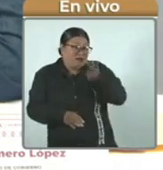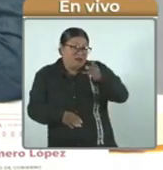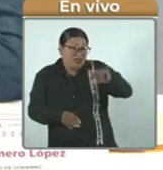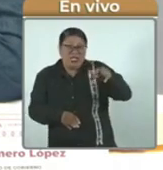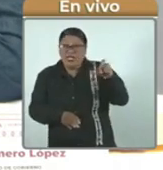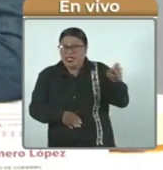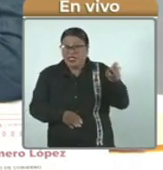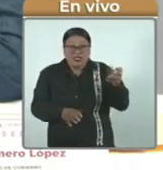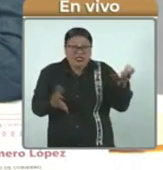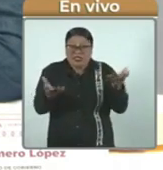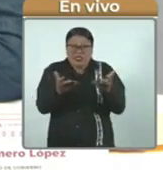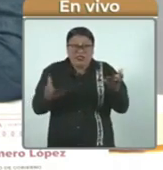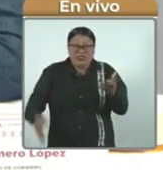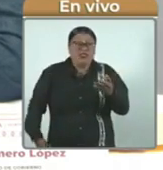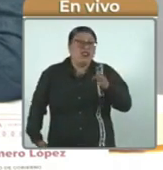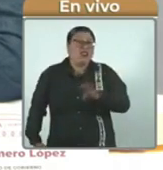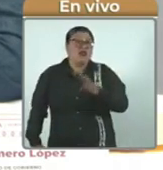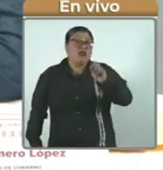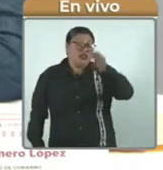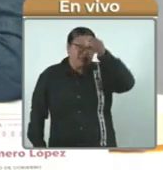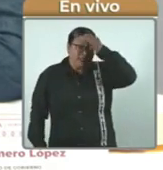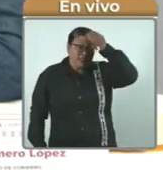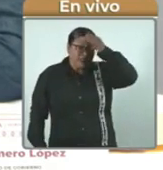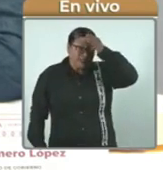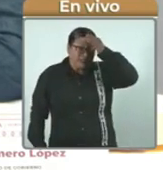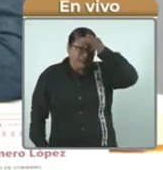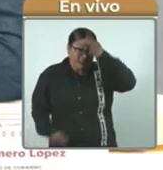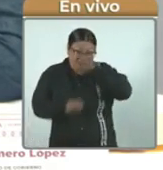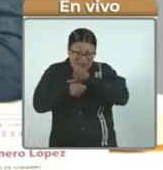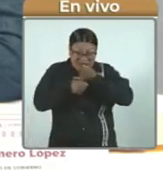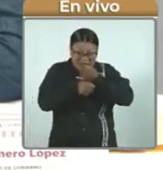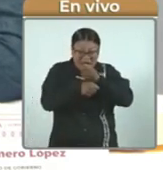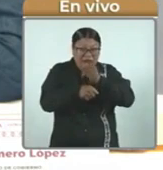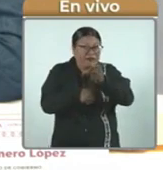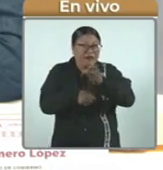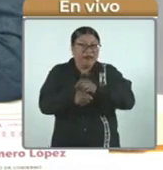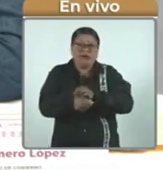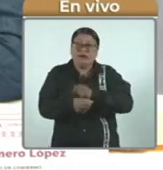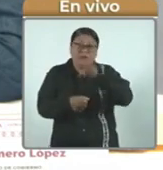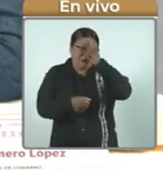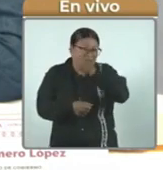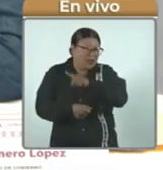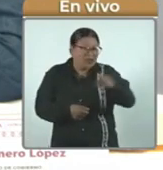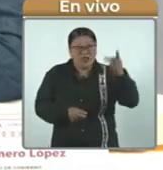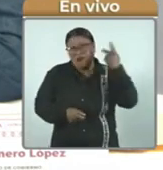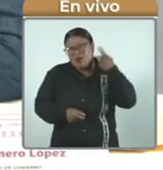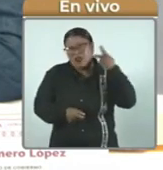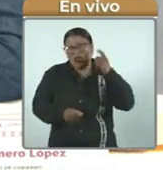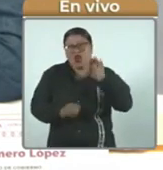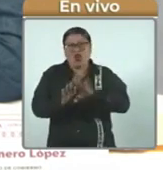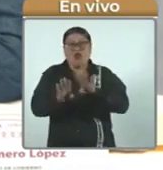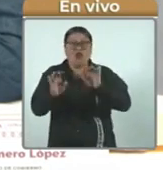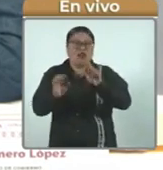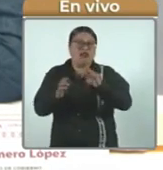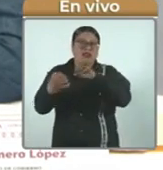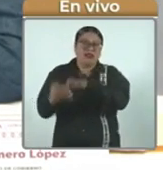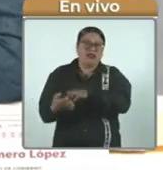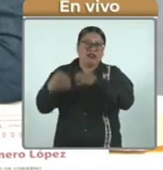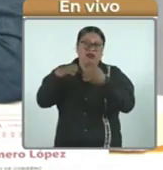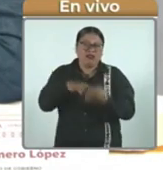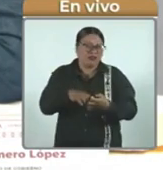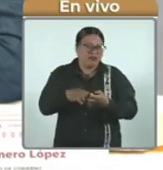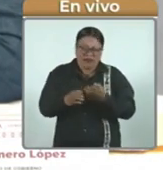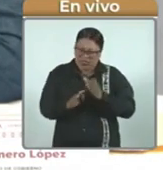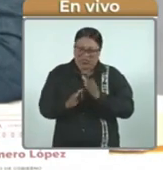montó en que la inteligencia era pues para los políticos opositores. Entonces, no, ahora